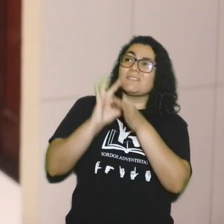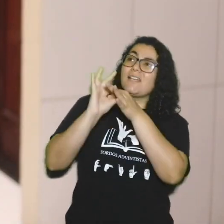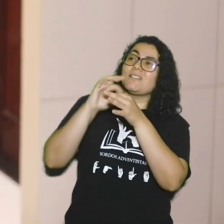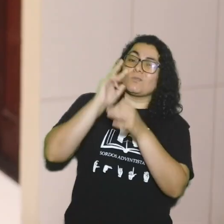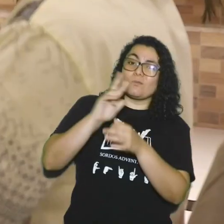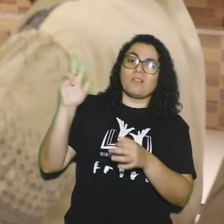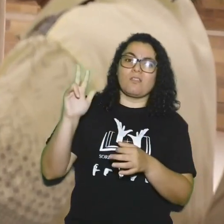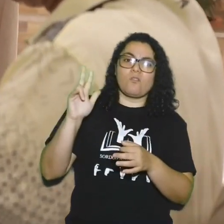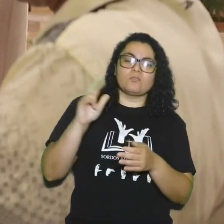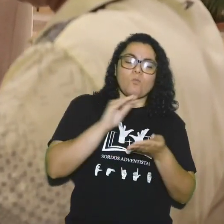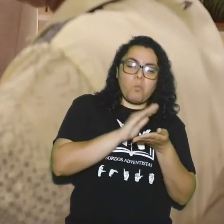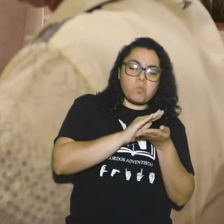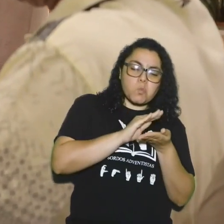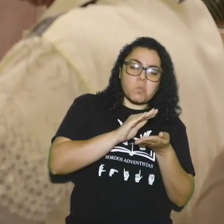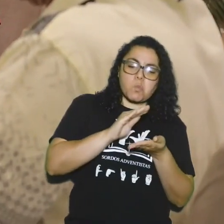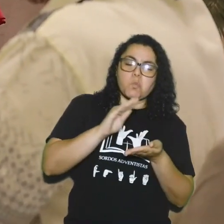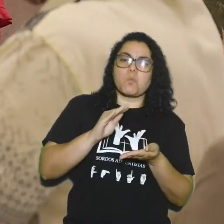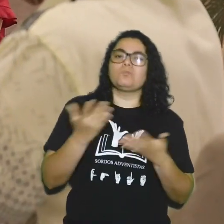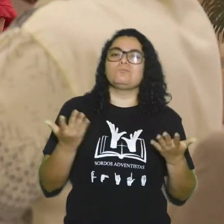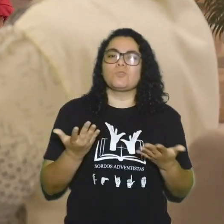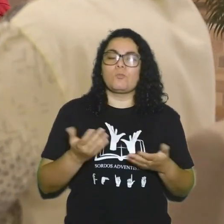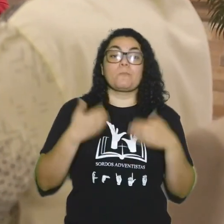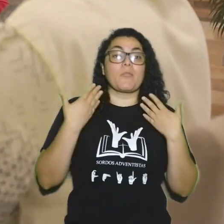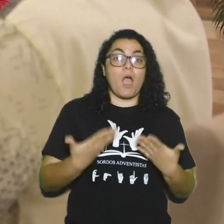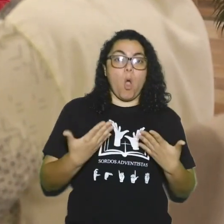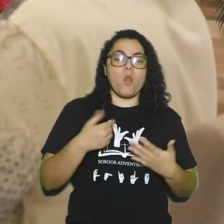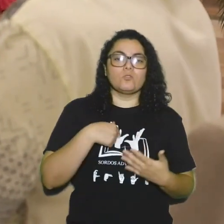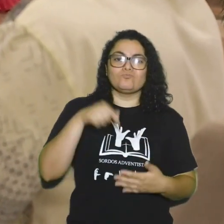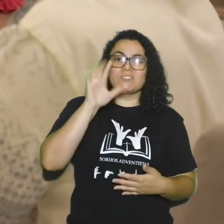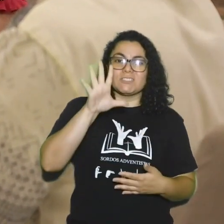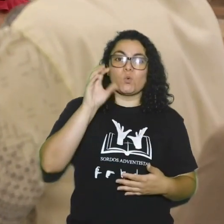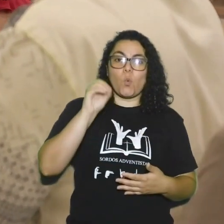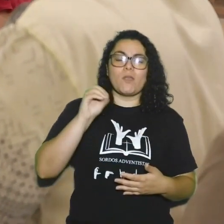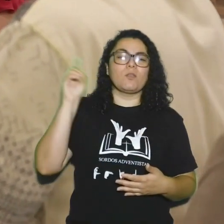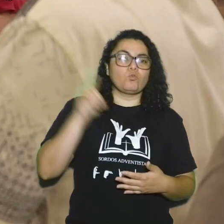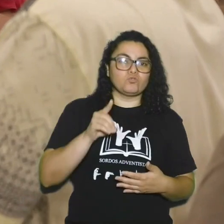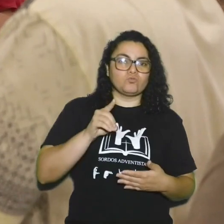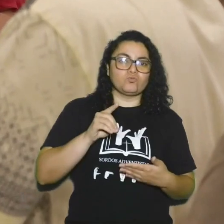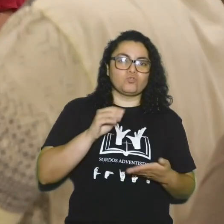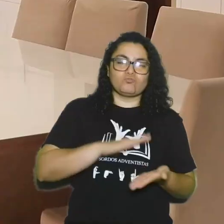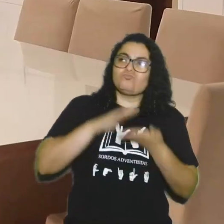gratitud. Y hoy contribuyo con un 50% de todos mis ingresos,